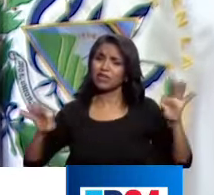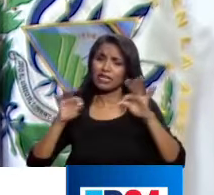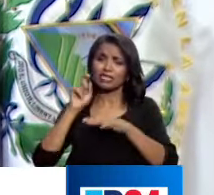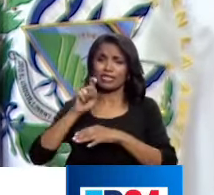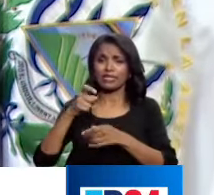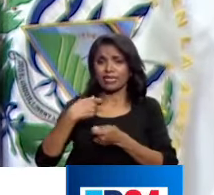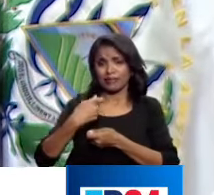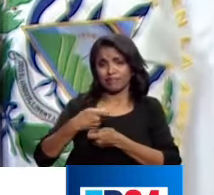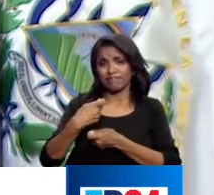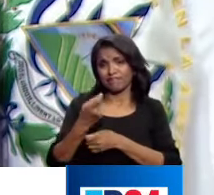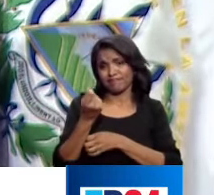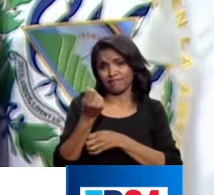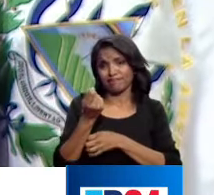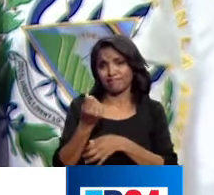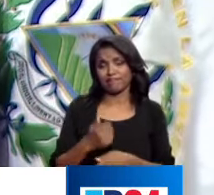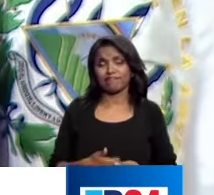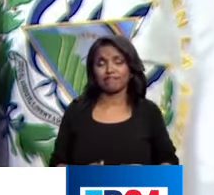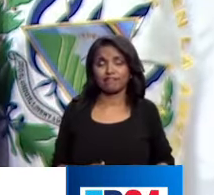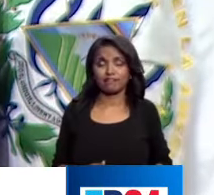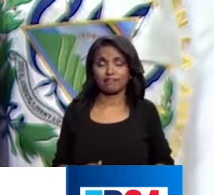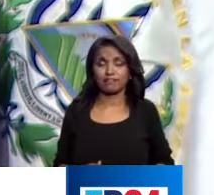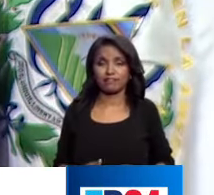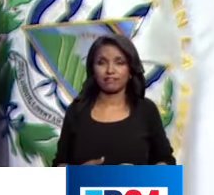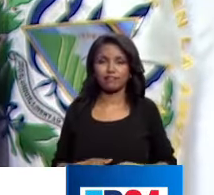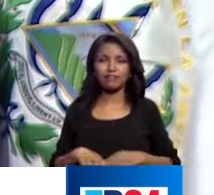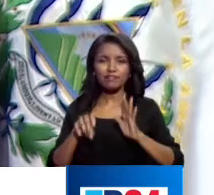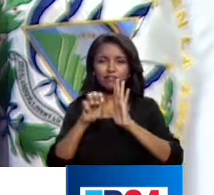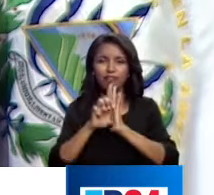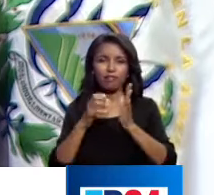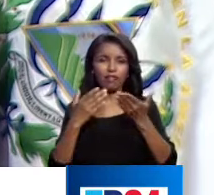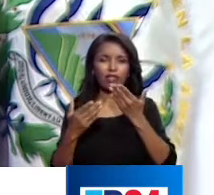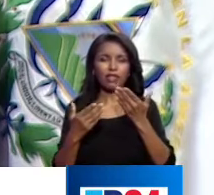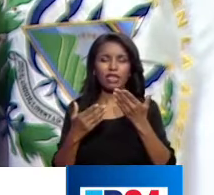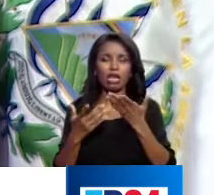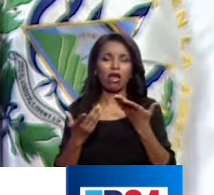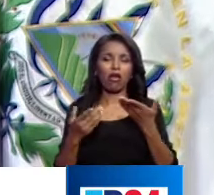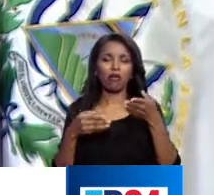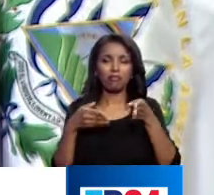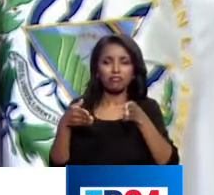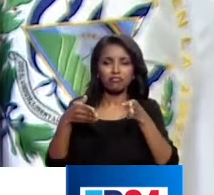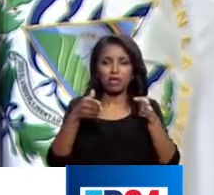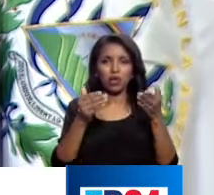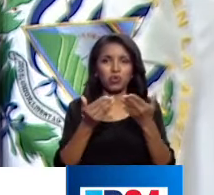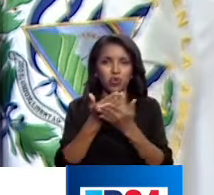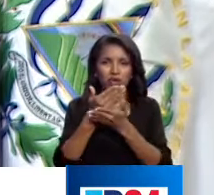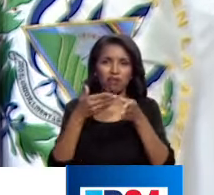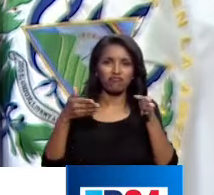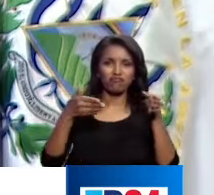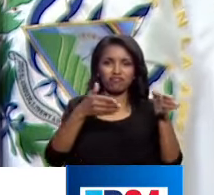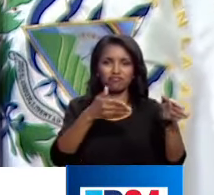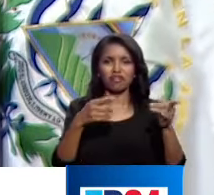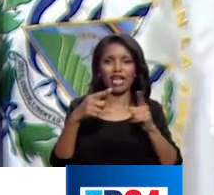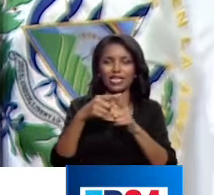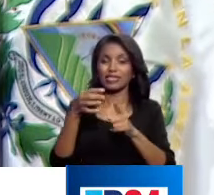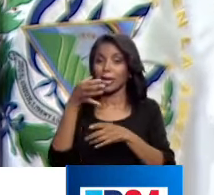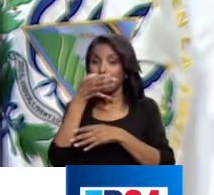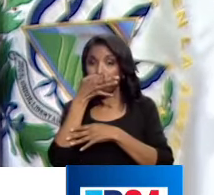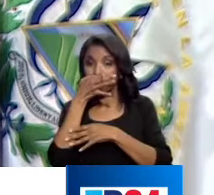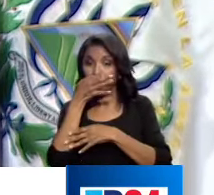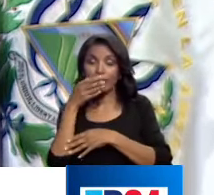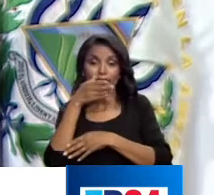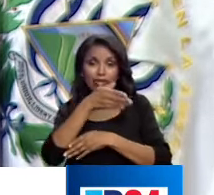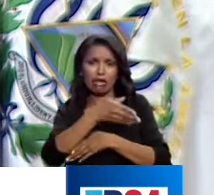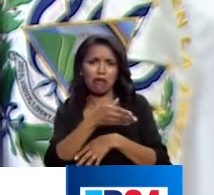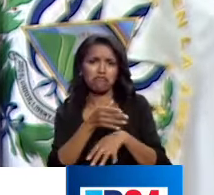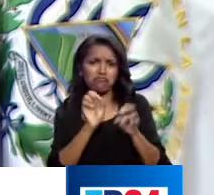y de infraestructura básica. Por ejemplo, podemos construir una nueva carretera a Cunayala. La primera es una gran